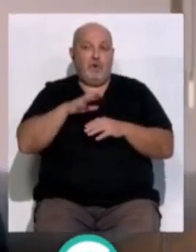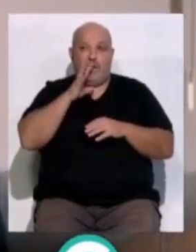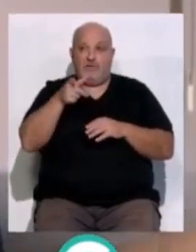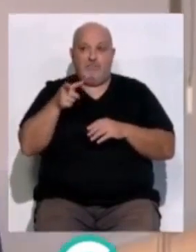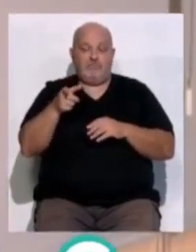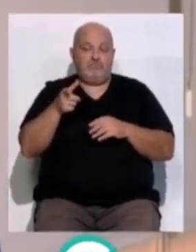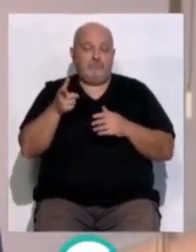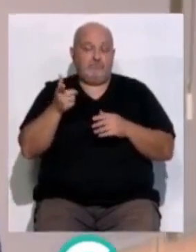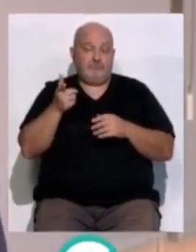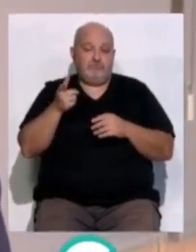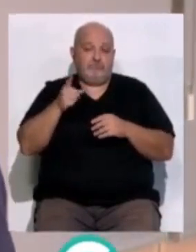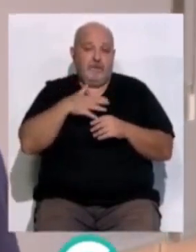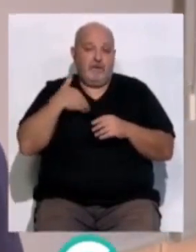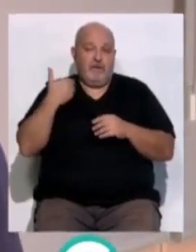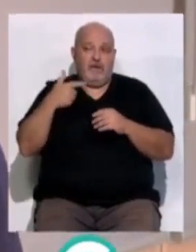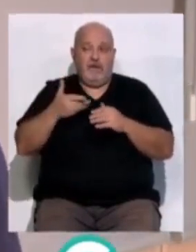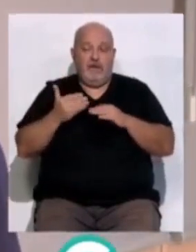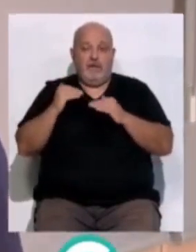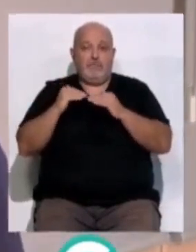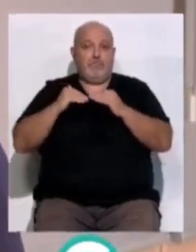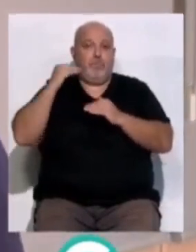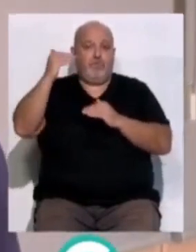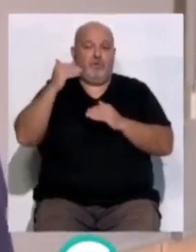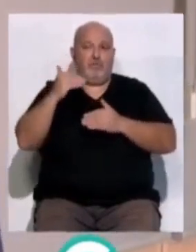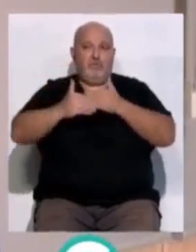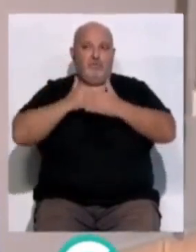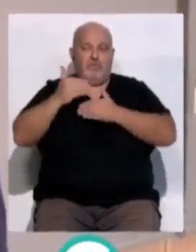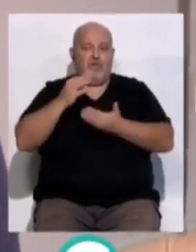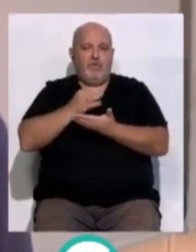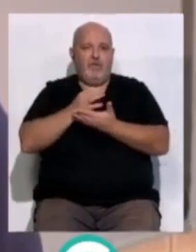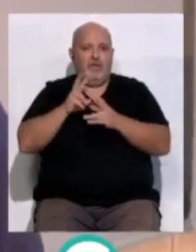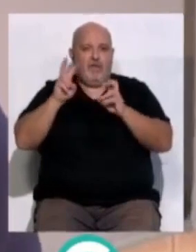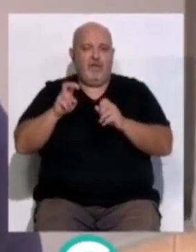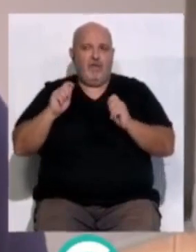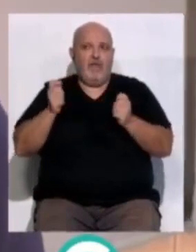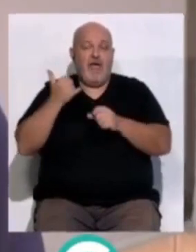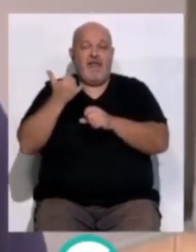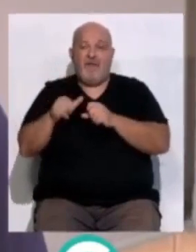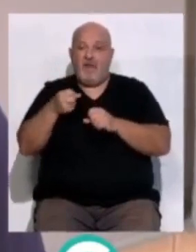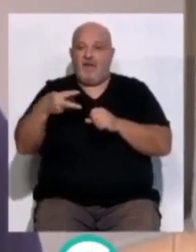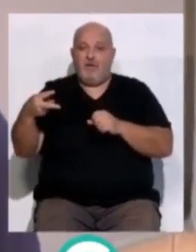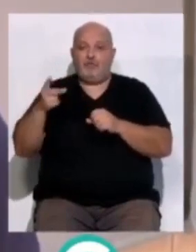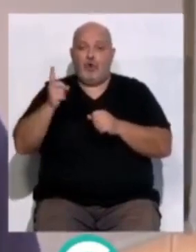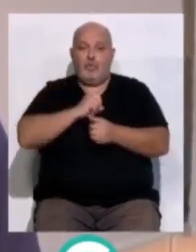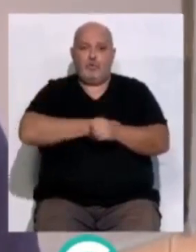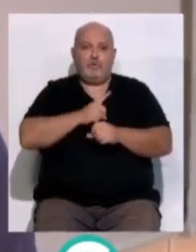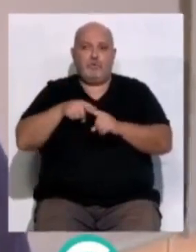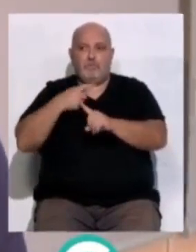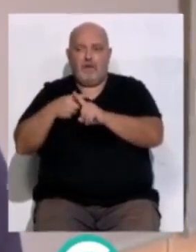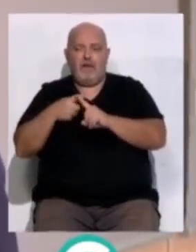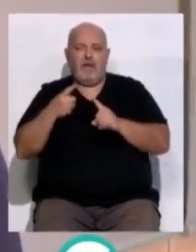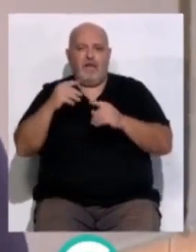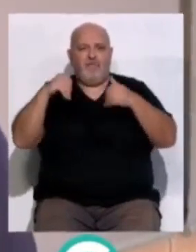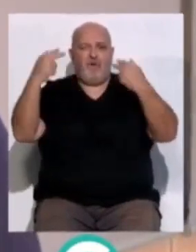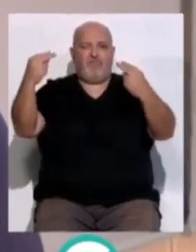bueno, más allá de que haya ascendido este año y que la promoción vaya de la ciudad en este caso, porque al final no es solo promoción del deporte, sino de la ciudad al